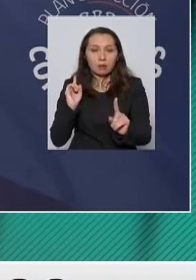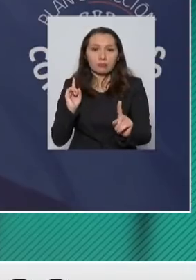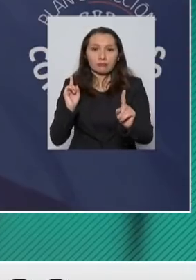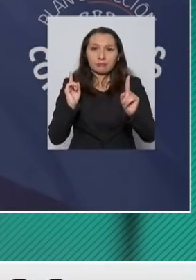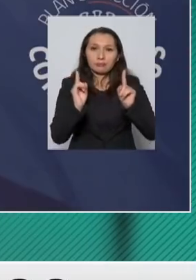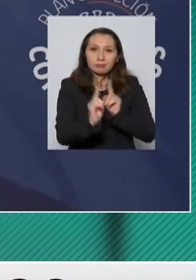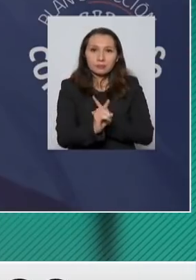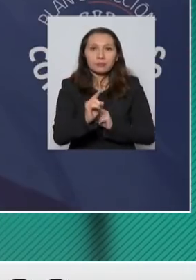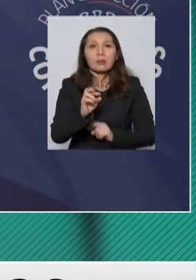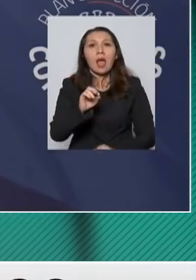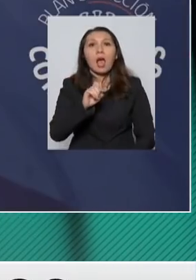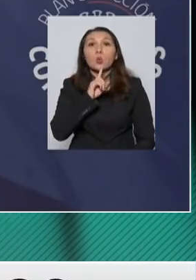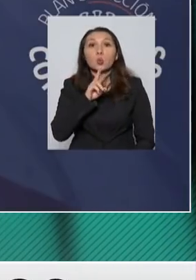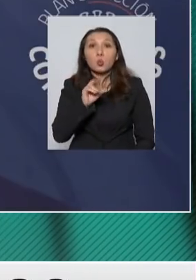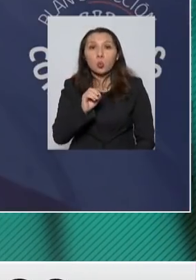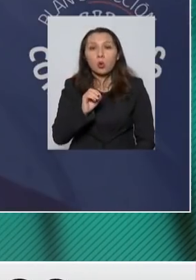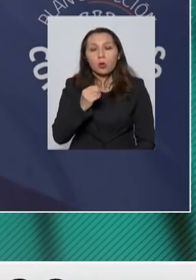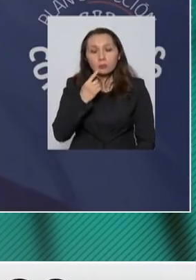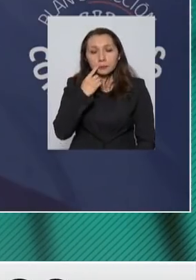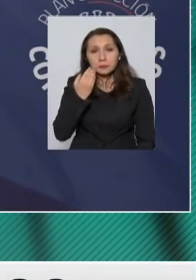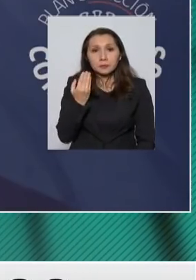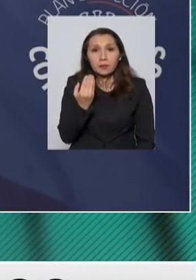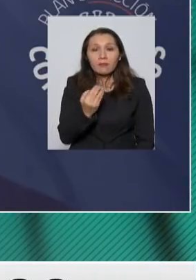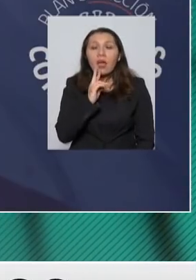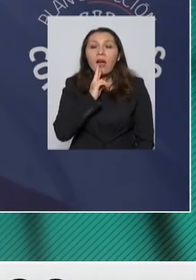Arturo, que también va a contestar